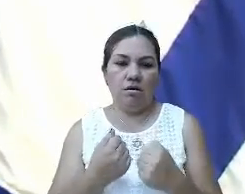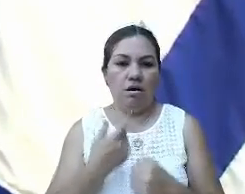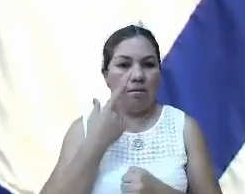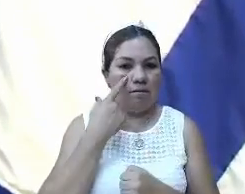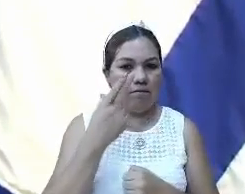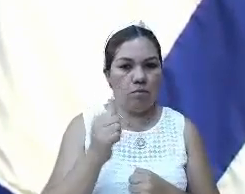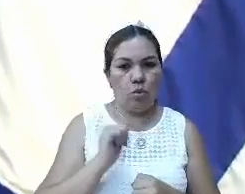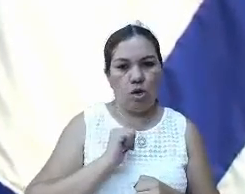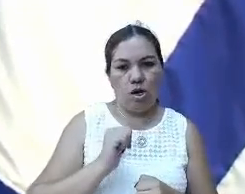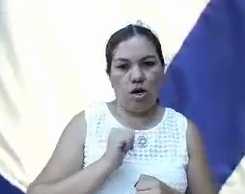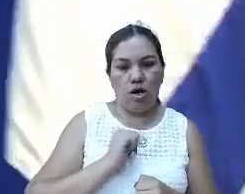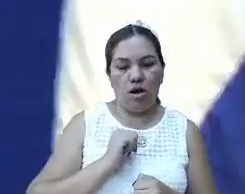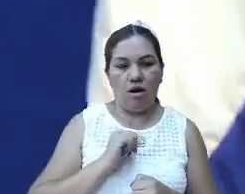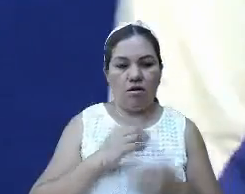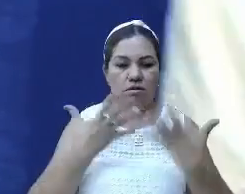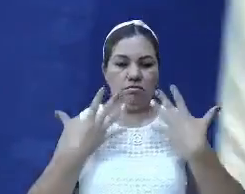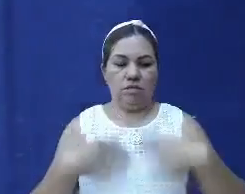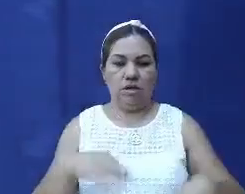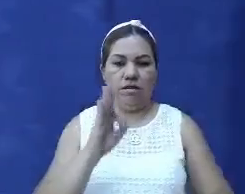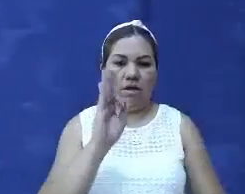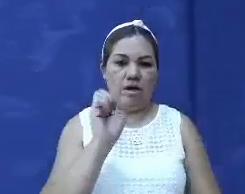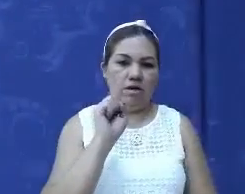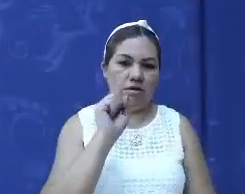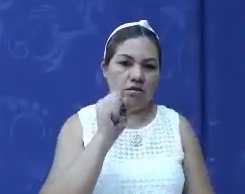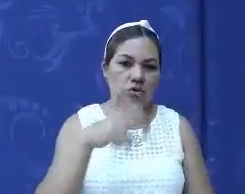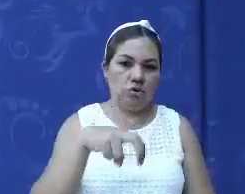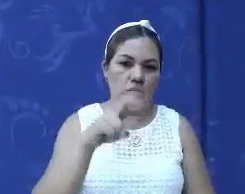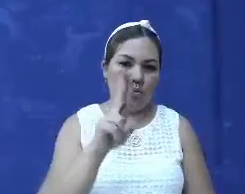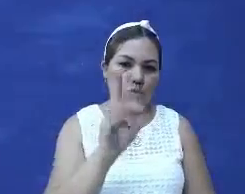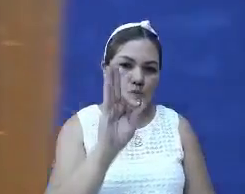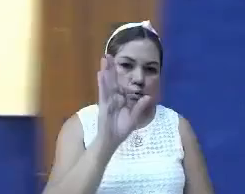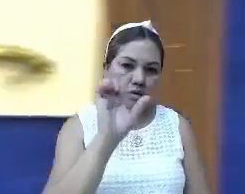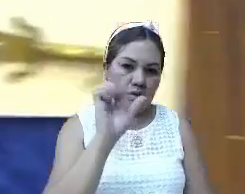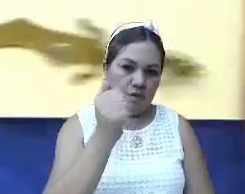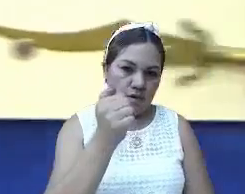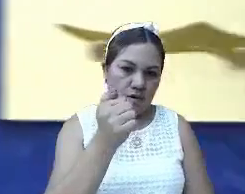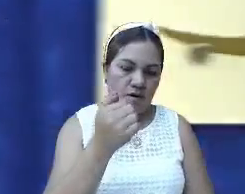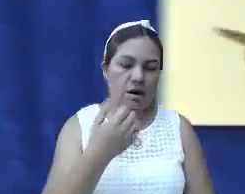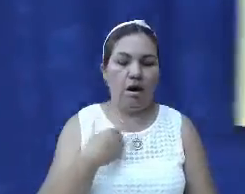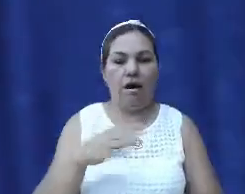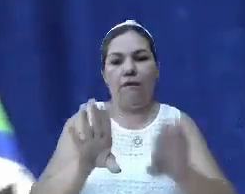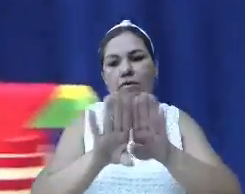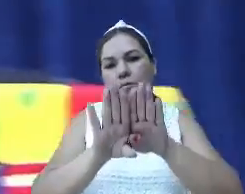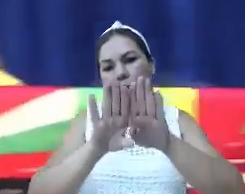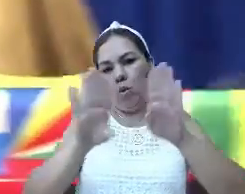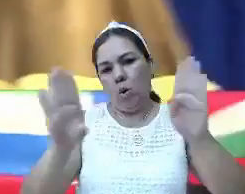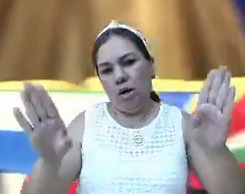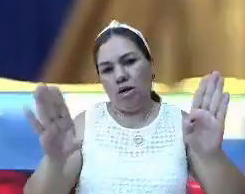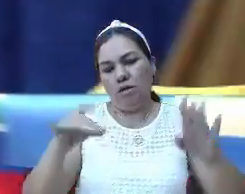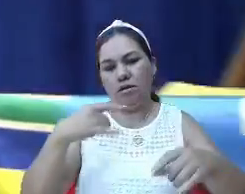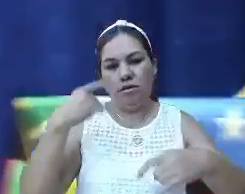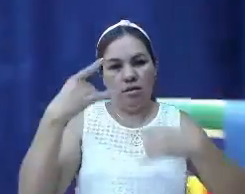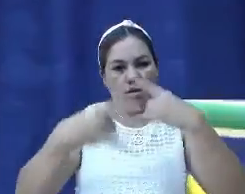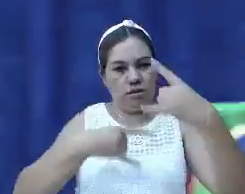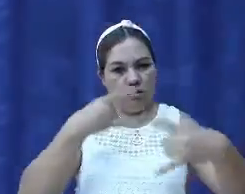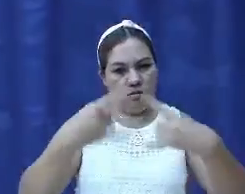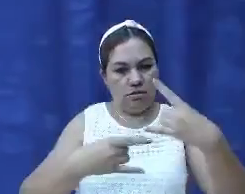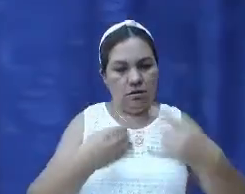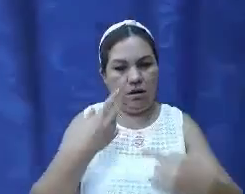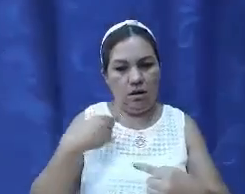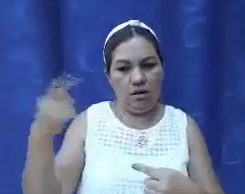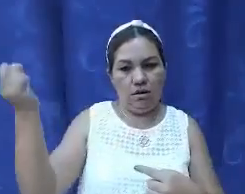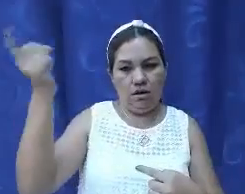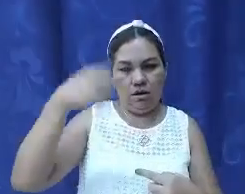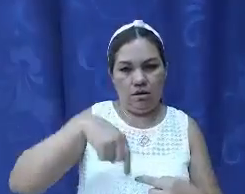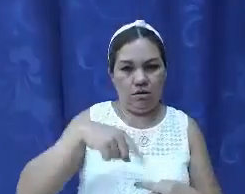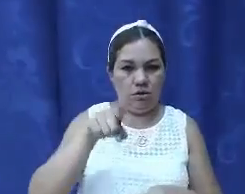ve mujeres desnudas. Usted le está abriendo una enorme puerta a Satanás para que se filtre en su esposo por